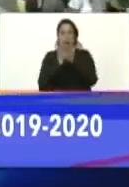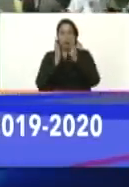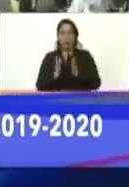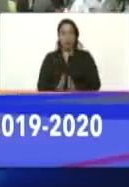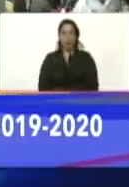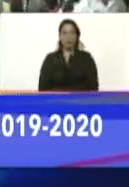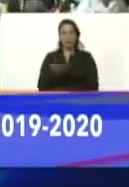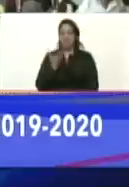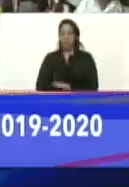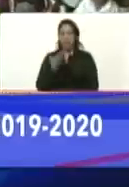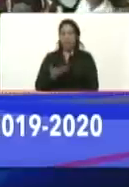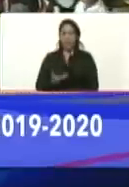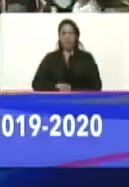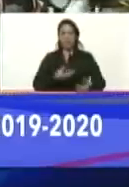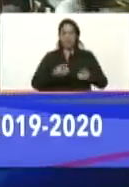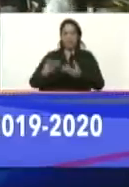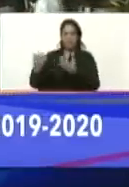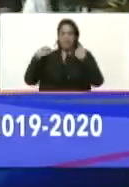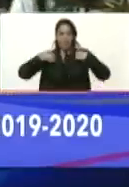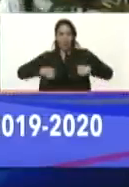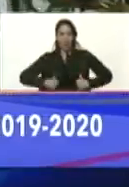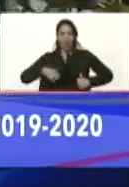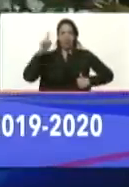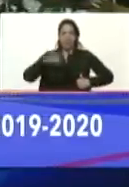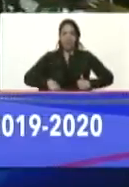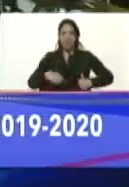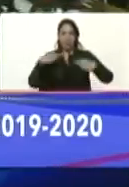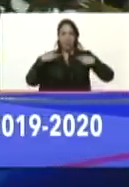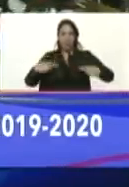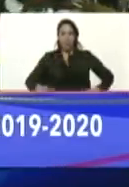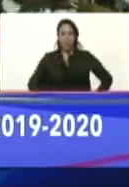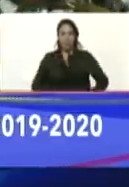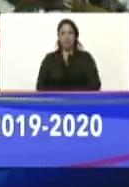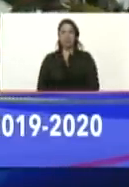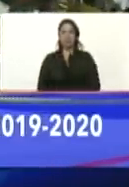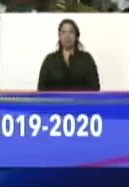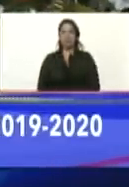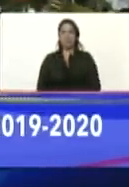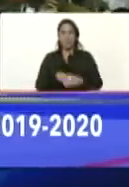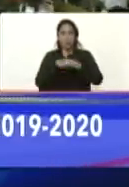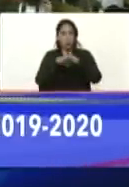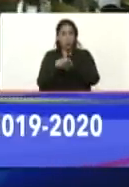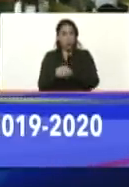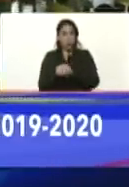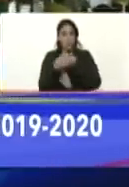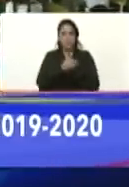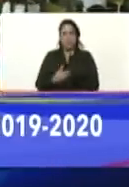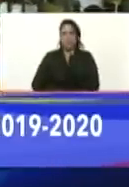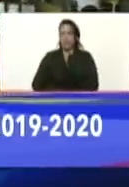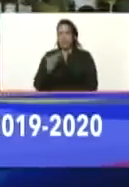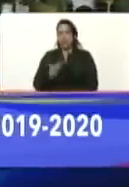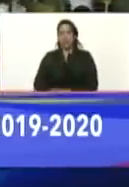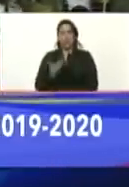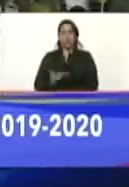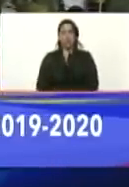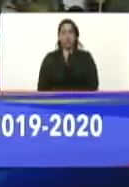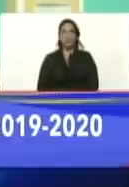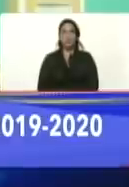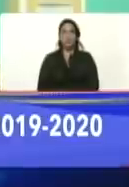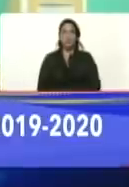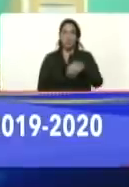pero además la entrega de los morales de los uniformes del cansado presidente que es muy importante